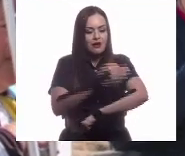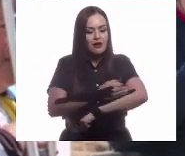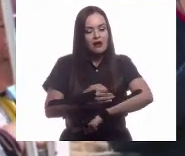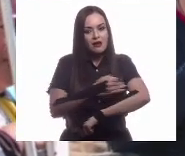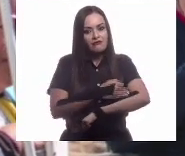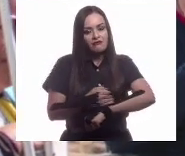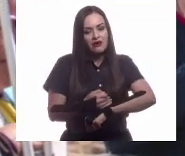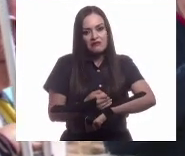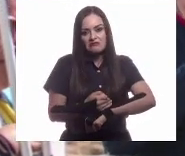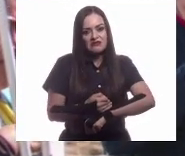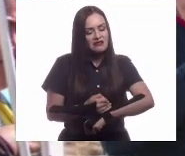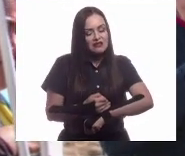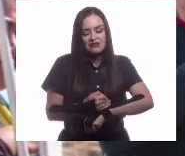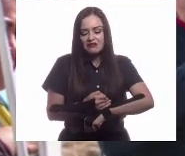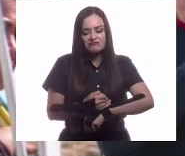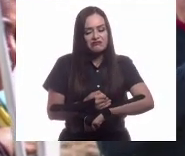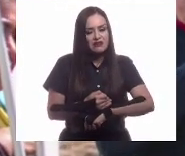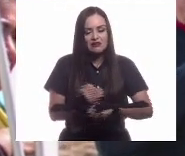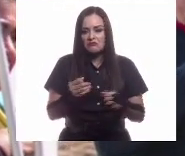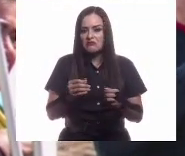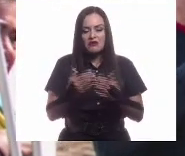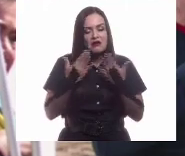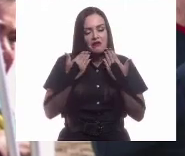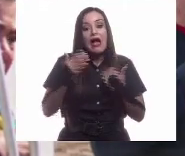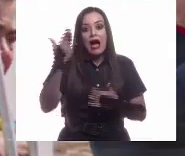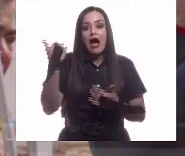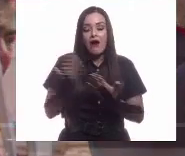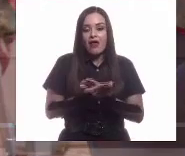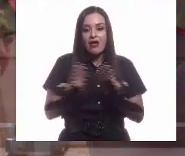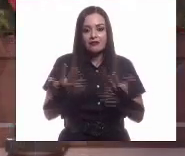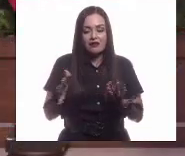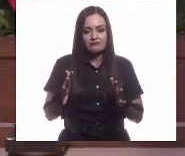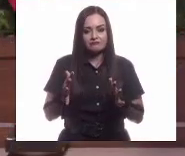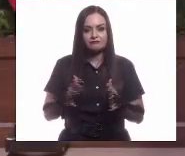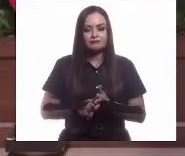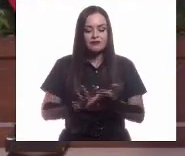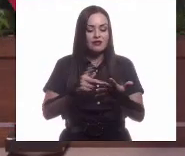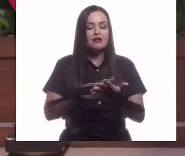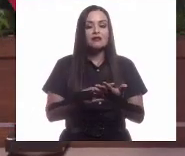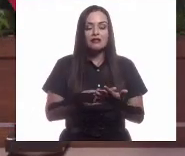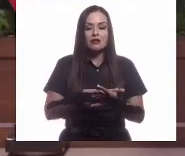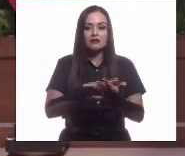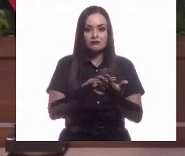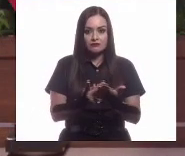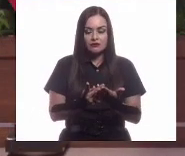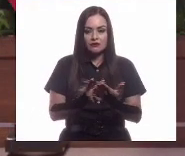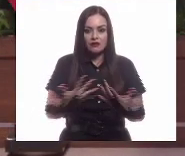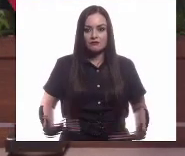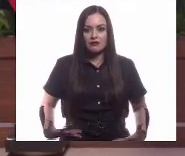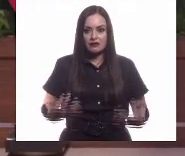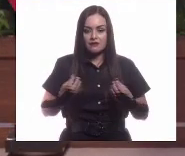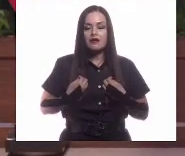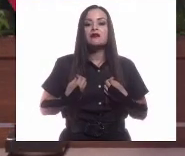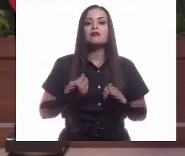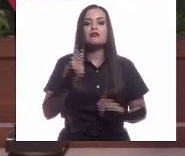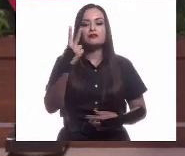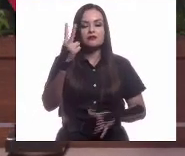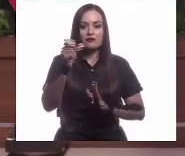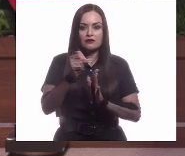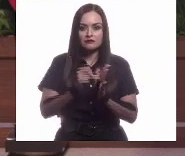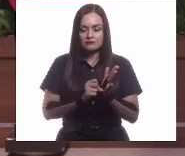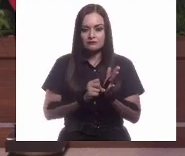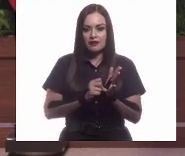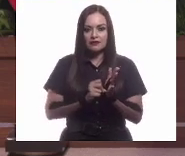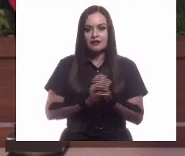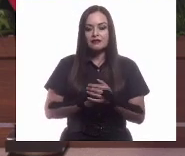en el hacinamiento. Con el programa de asistencia de vida, se han entregado apoyos bimestrales a más de 300